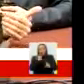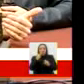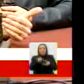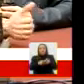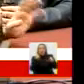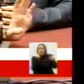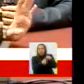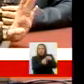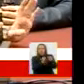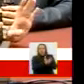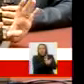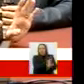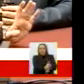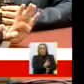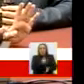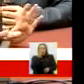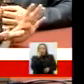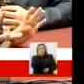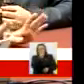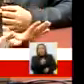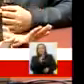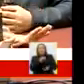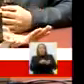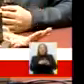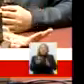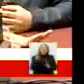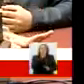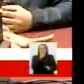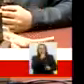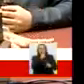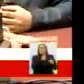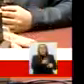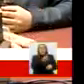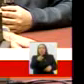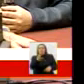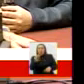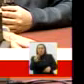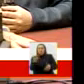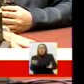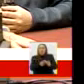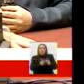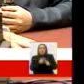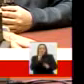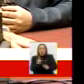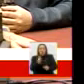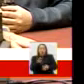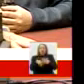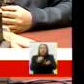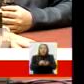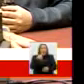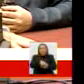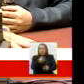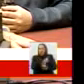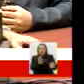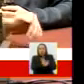siente defraudado por la actitud o el comportamiento que tuvo este parlamentario. La mejor sanción que impone el ciudadano es no volver a votar por él. ¿Qué es lo